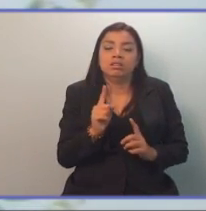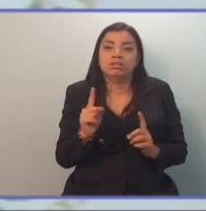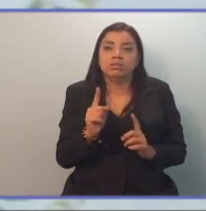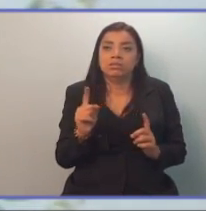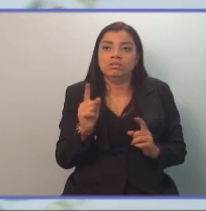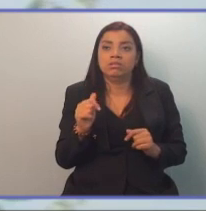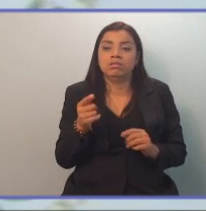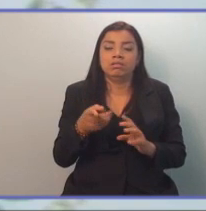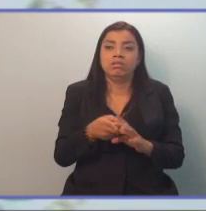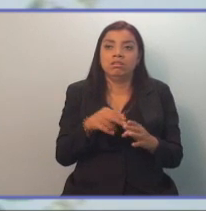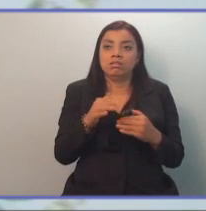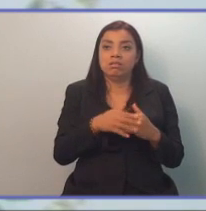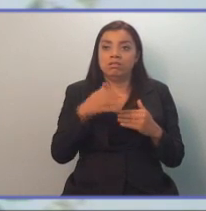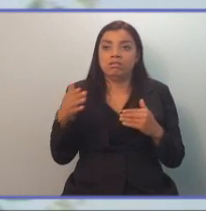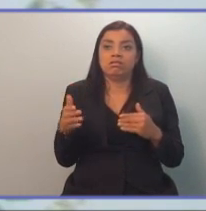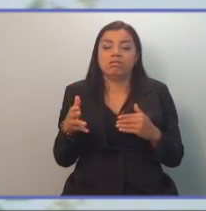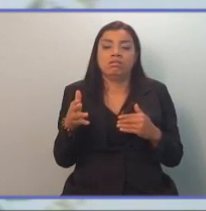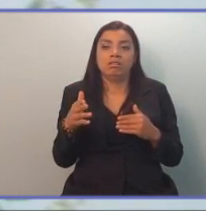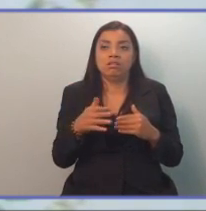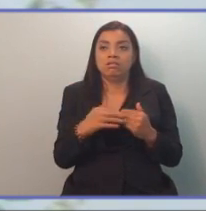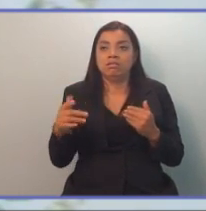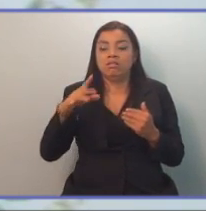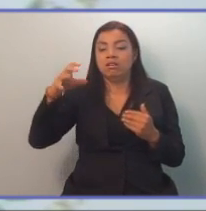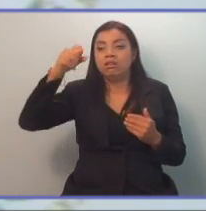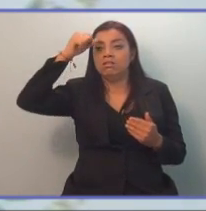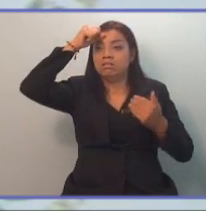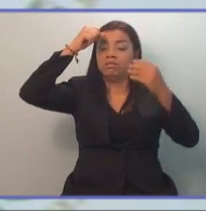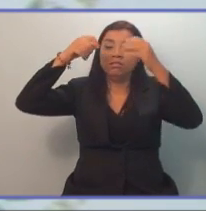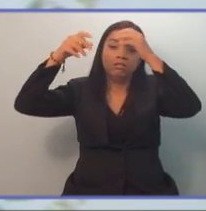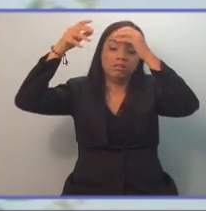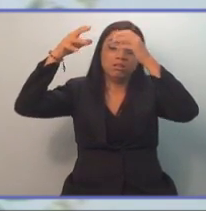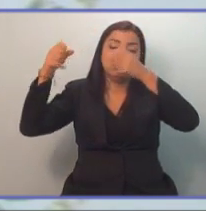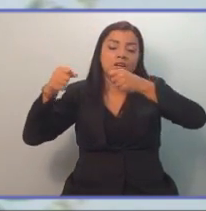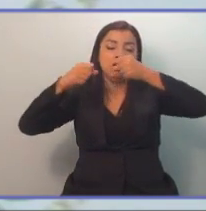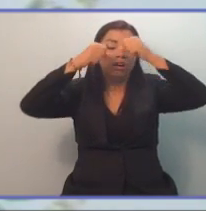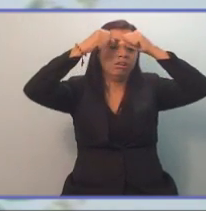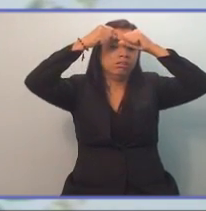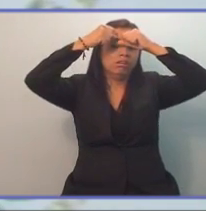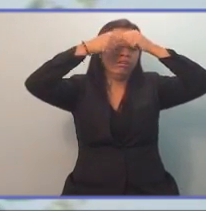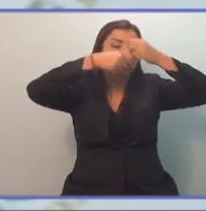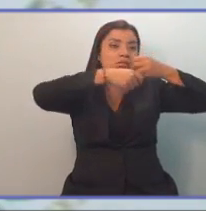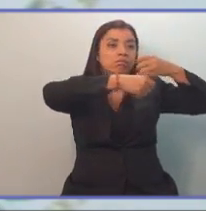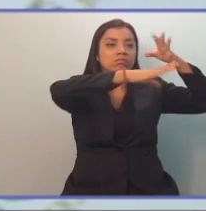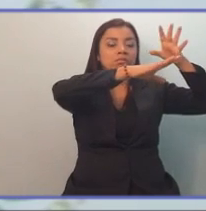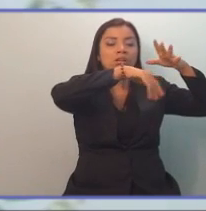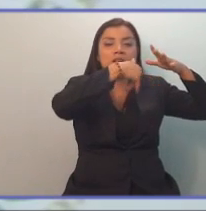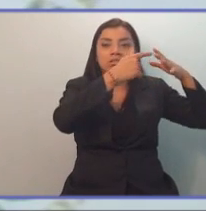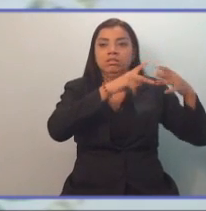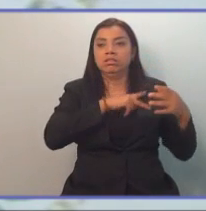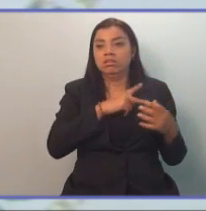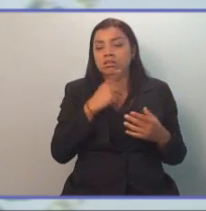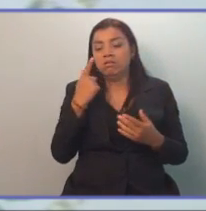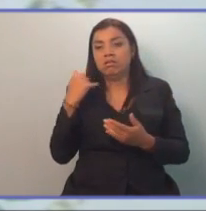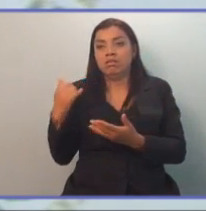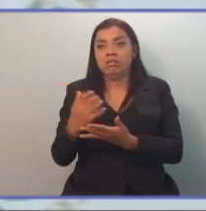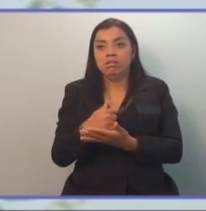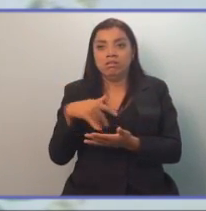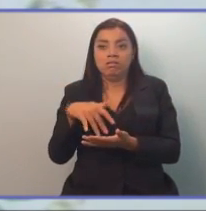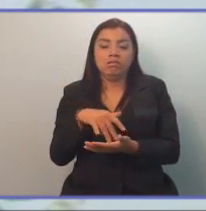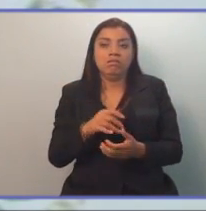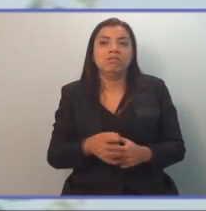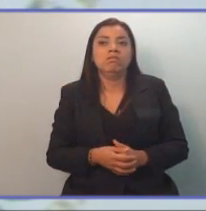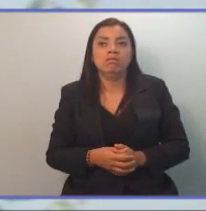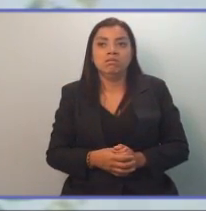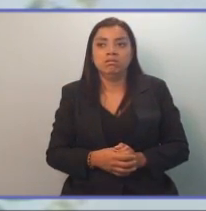se vaya de la institución con ese conocimiento, como usted bien dice, adquirido a costa de los impuestos del pueblo.